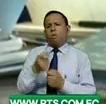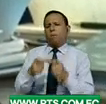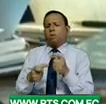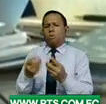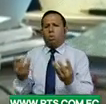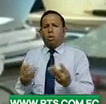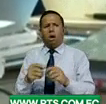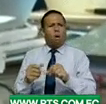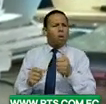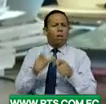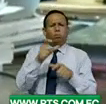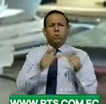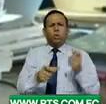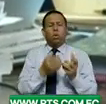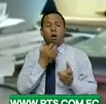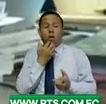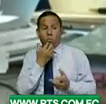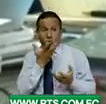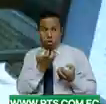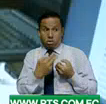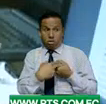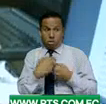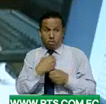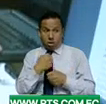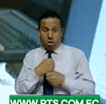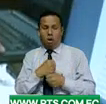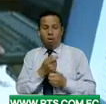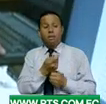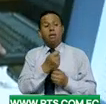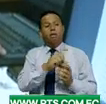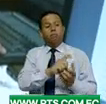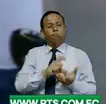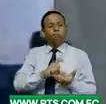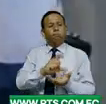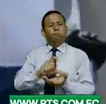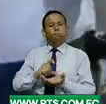contratistas y fiscalizadoras. La instrucción fiscal durará 90 días, informó.